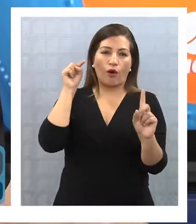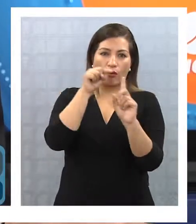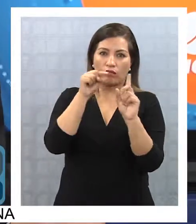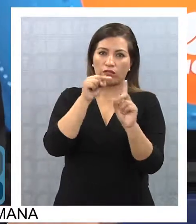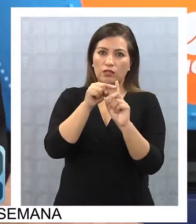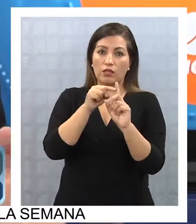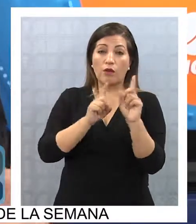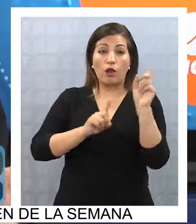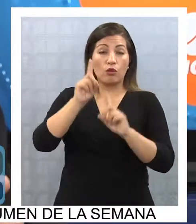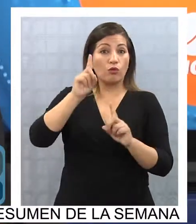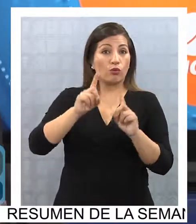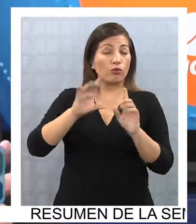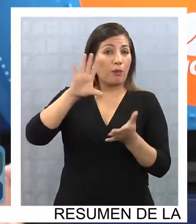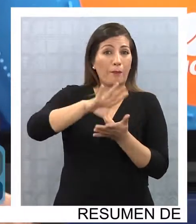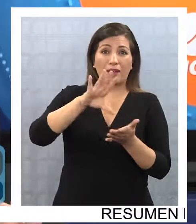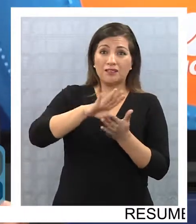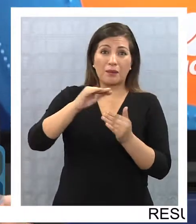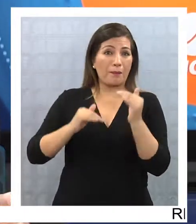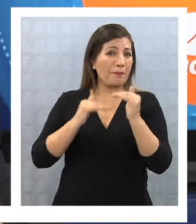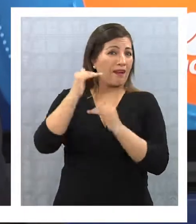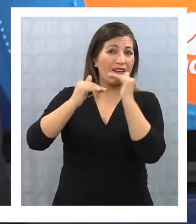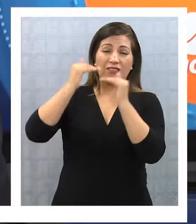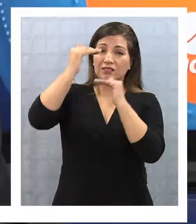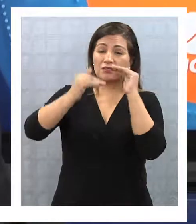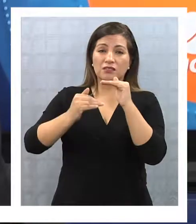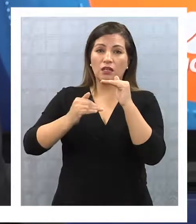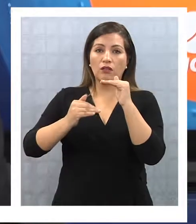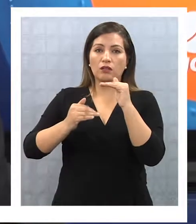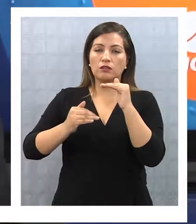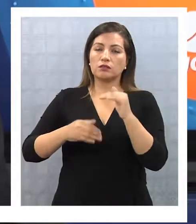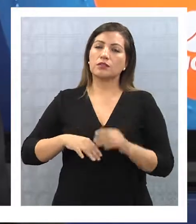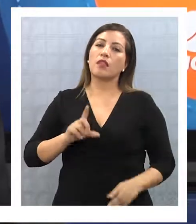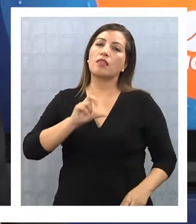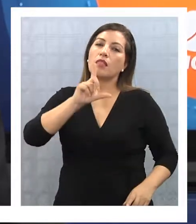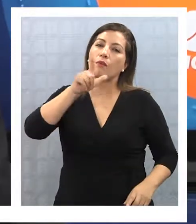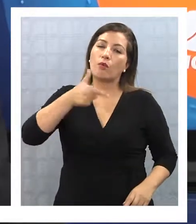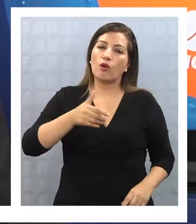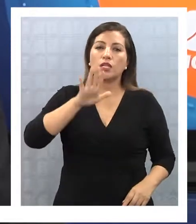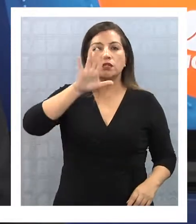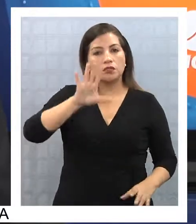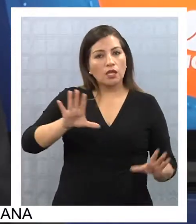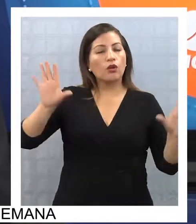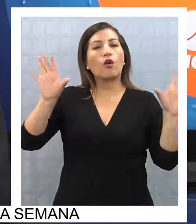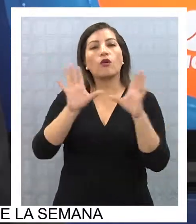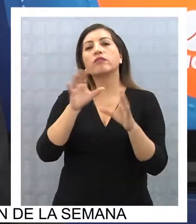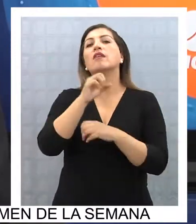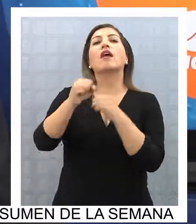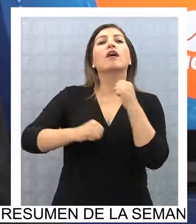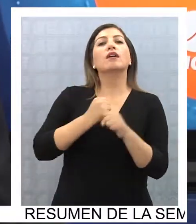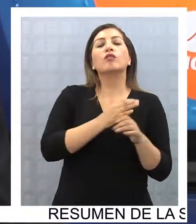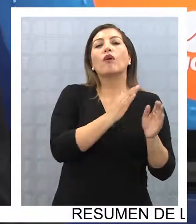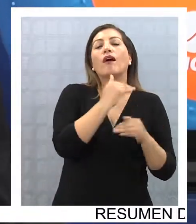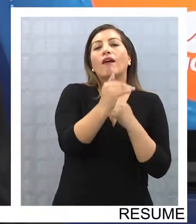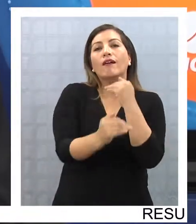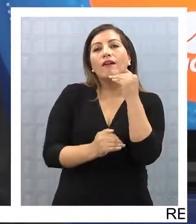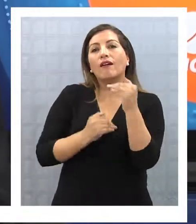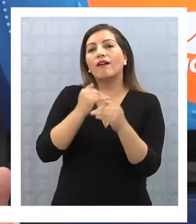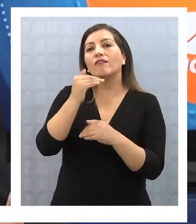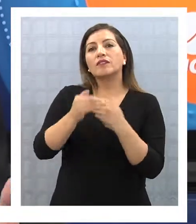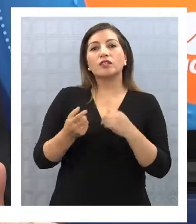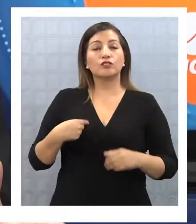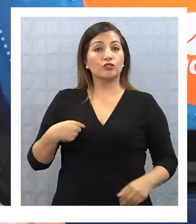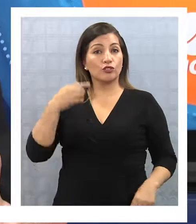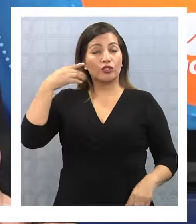han demorado 5 a 10 años en conseguir. Ese aumento no es automático, eso hay que ser súper claro, y nosotros esperamos al término de este gobierno tener